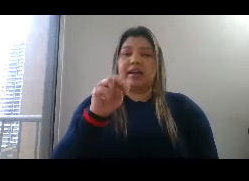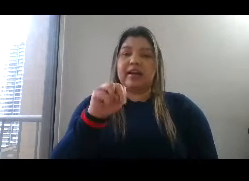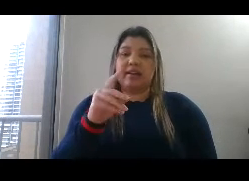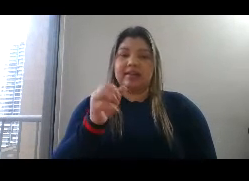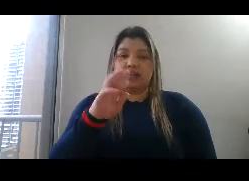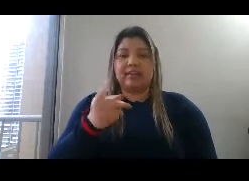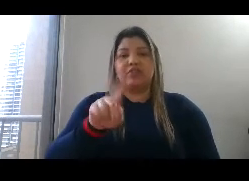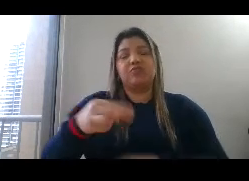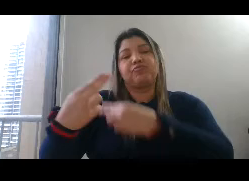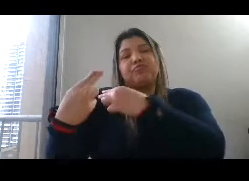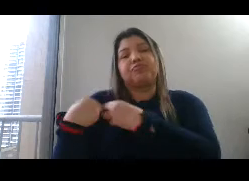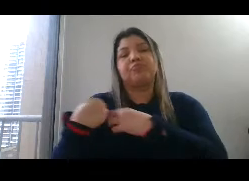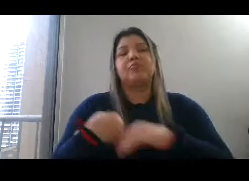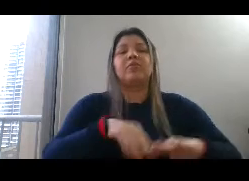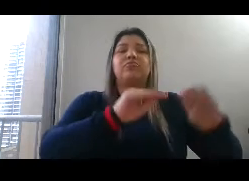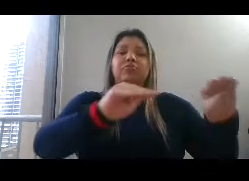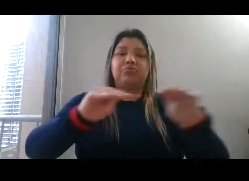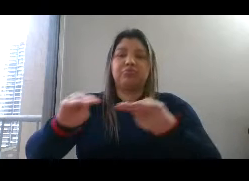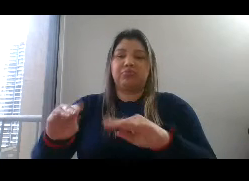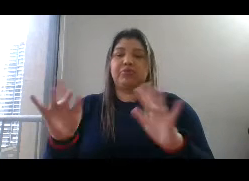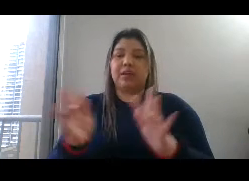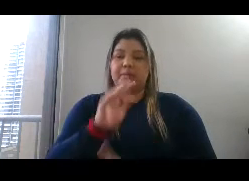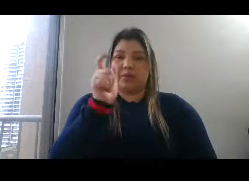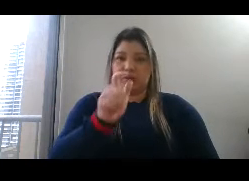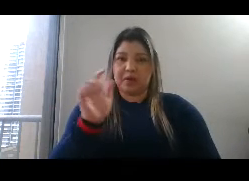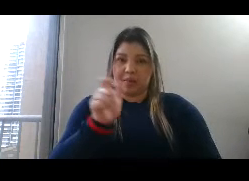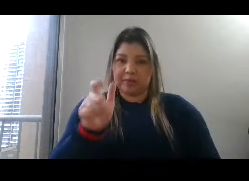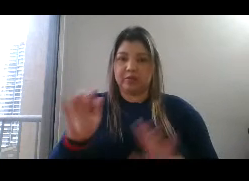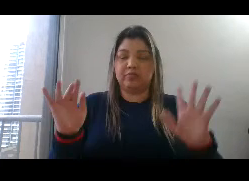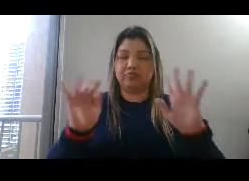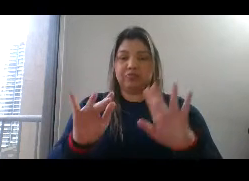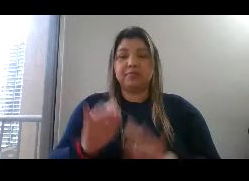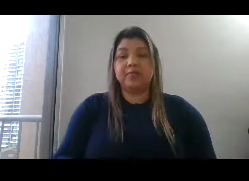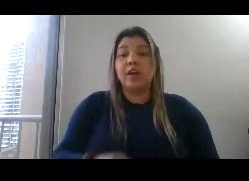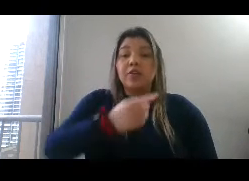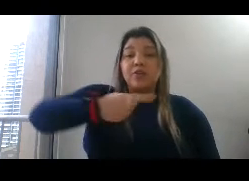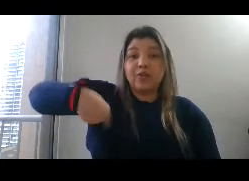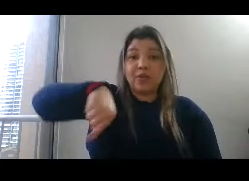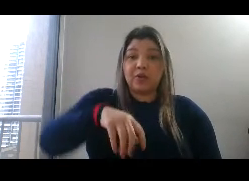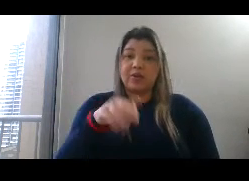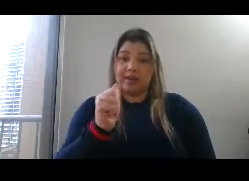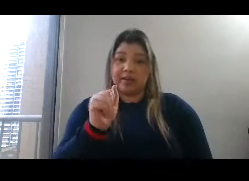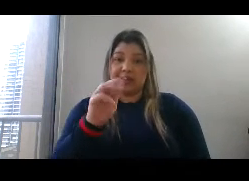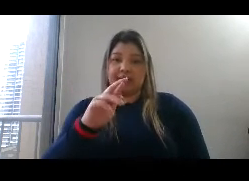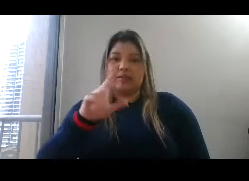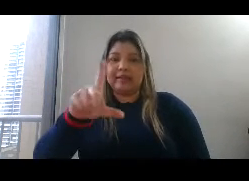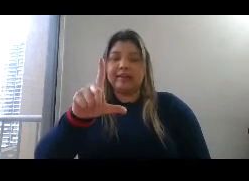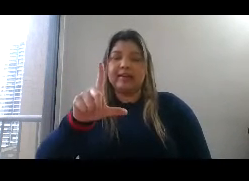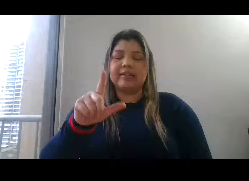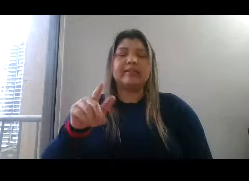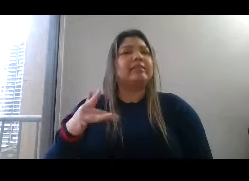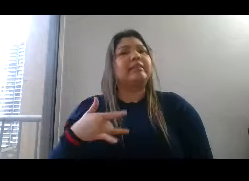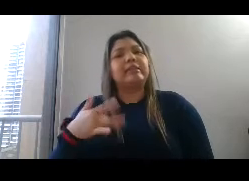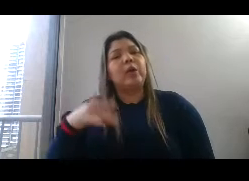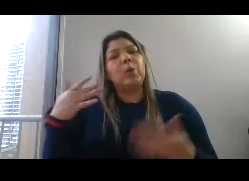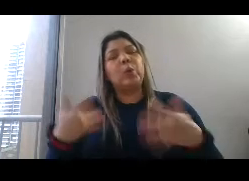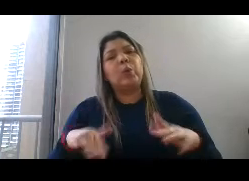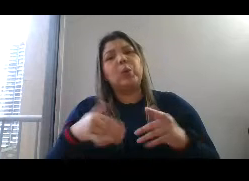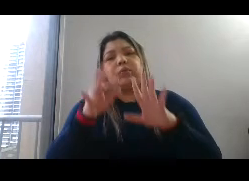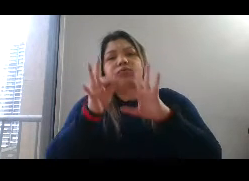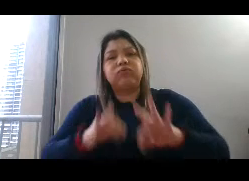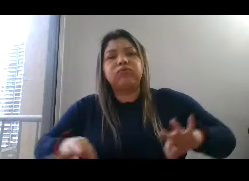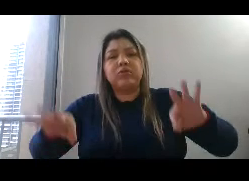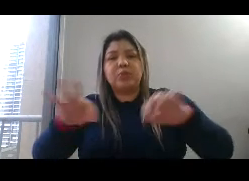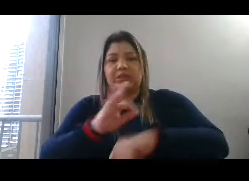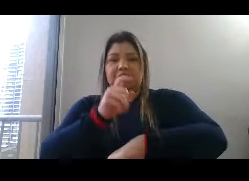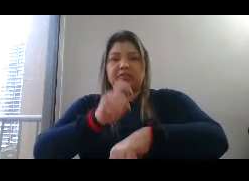ARL Sura. Para nosotros como ARL Sura es gratificante y de vital importancia este espacio de conexión y esperamos